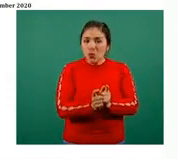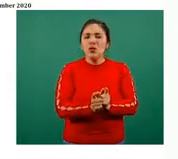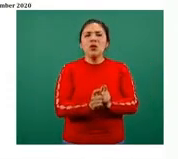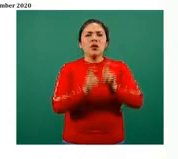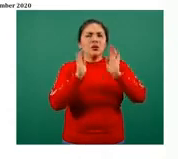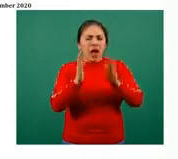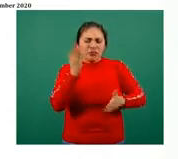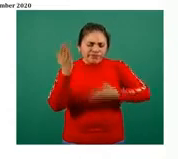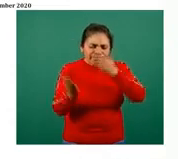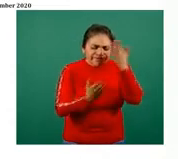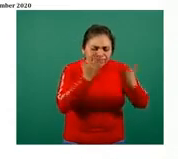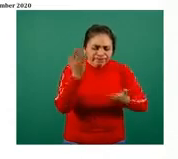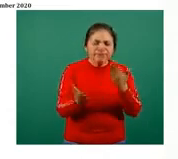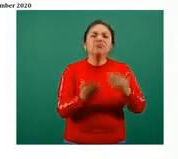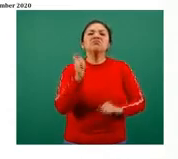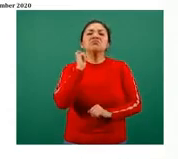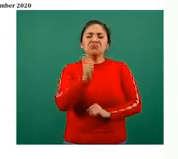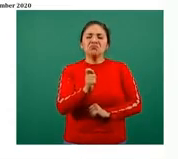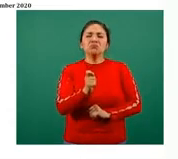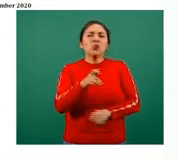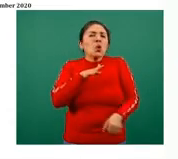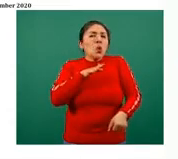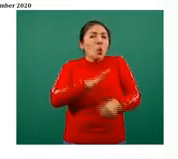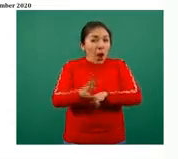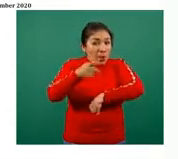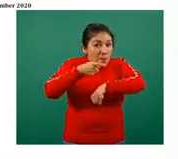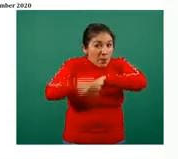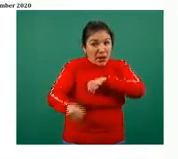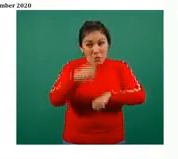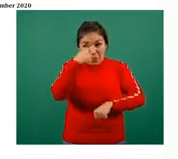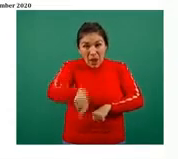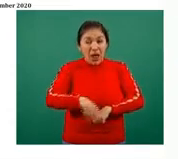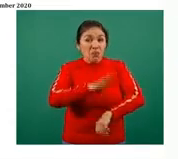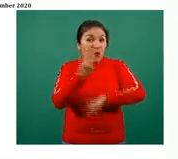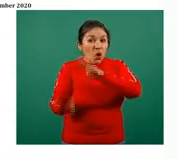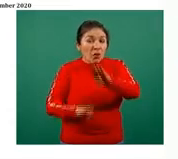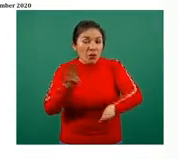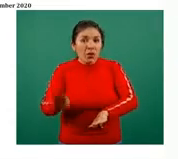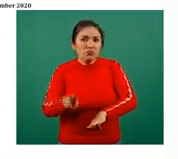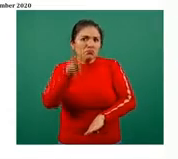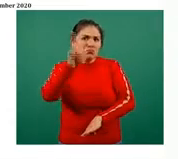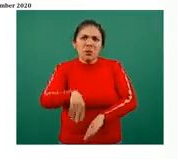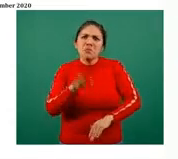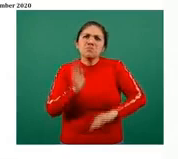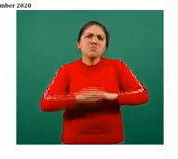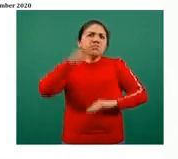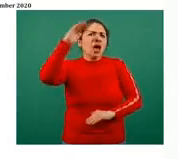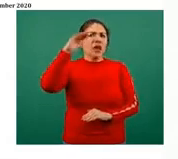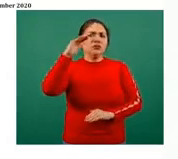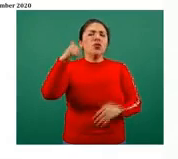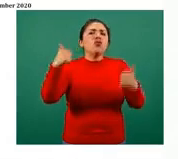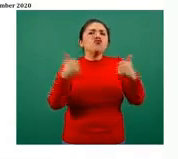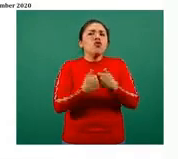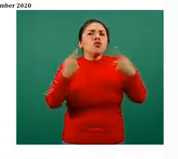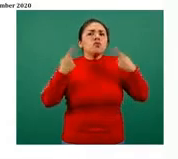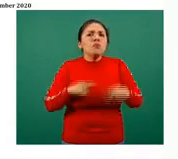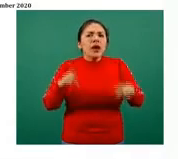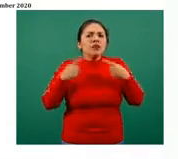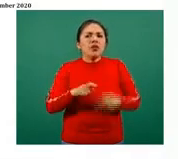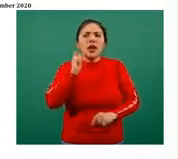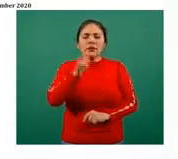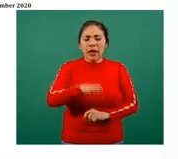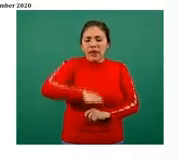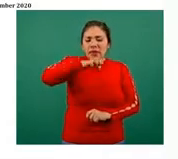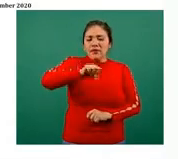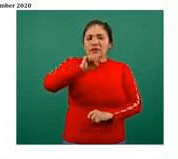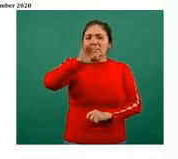concluye que el riesgo absoluto de mortalidad es mayor en las personas de